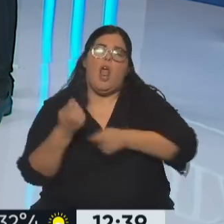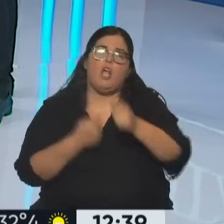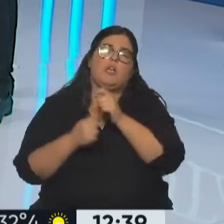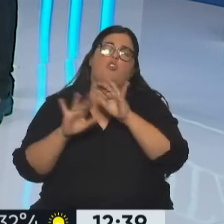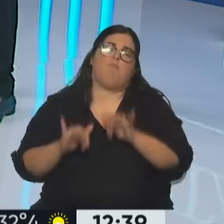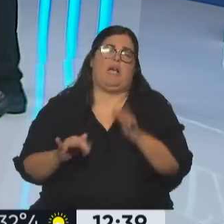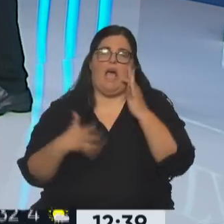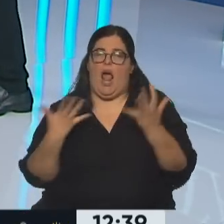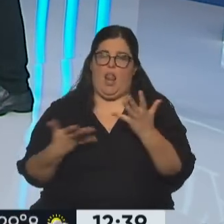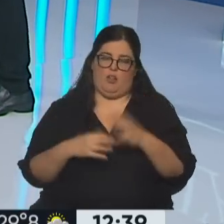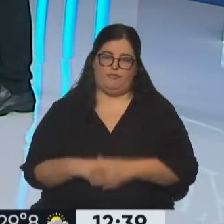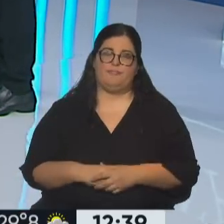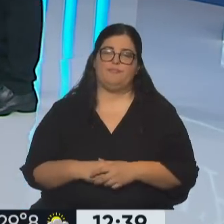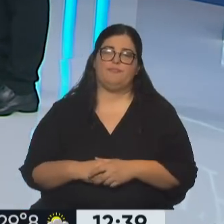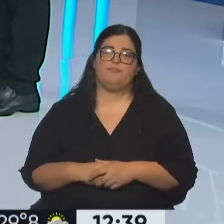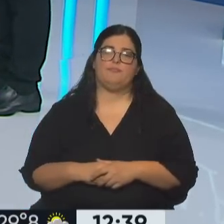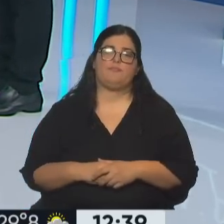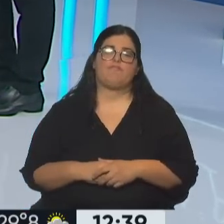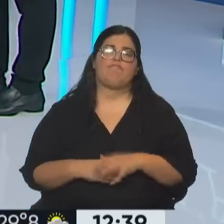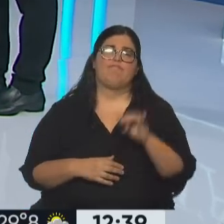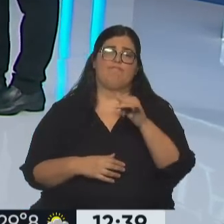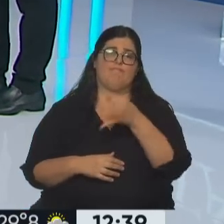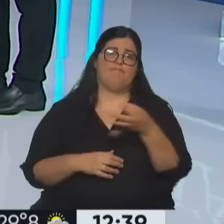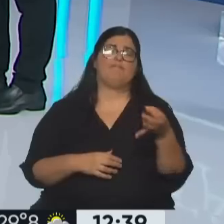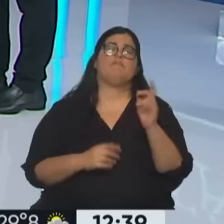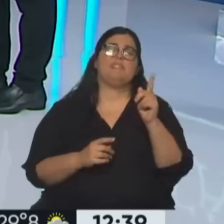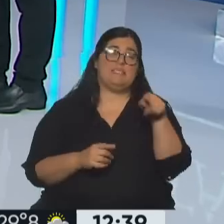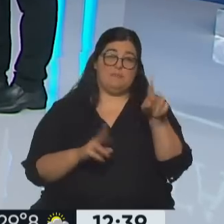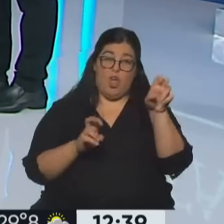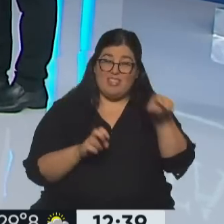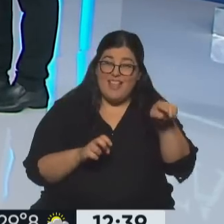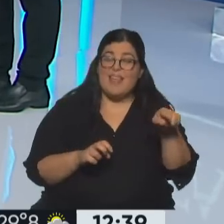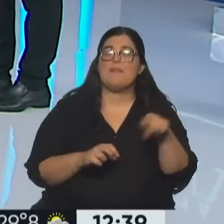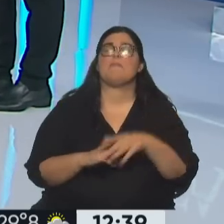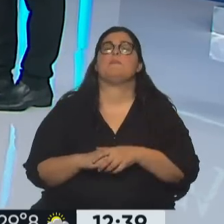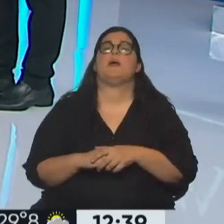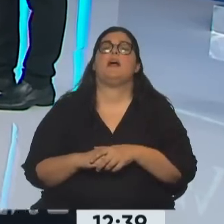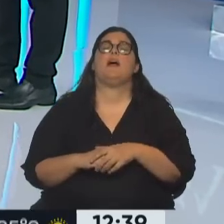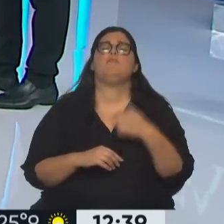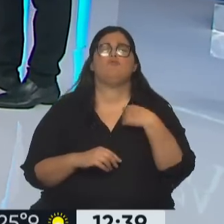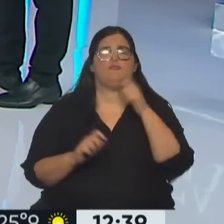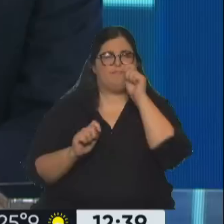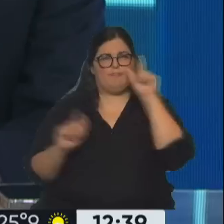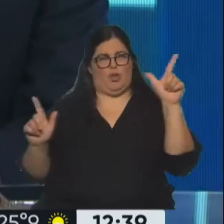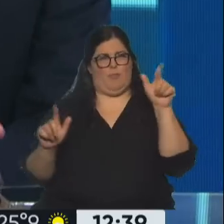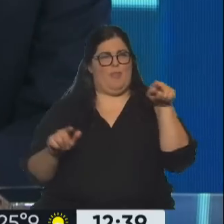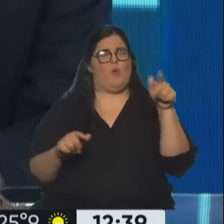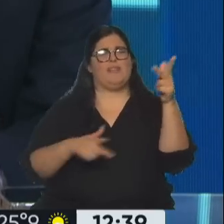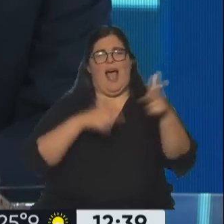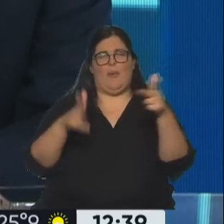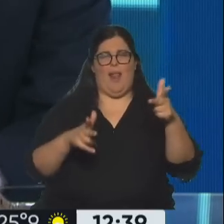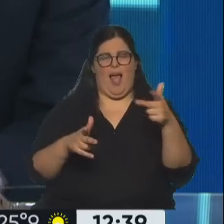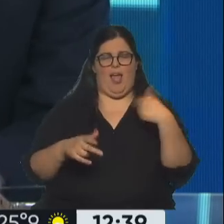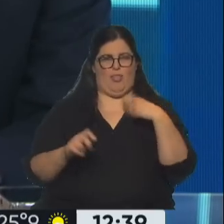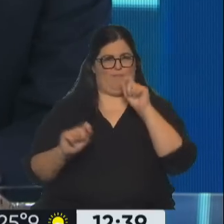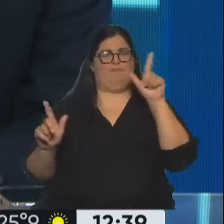la paz. Sí, en ese mismo sentido, digamos, Me llama también la atención a lo que usted está señalando, ¿no? Que es